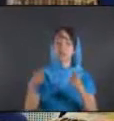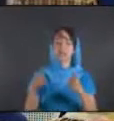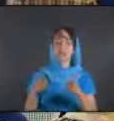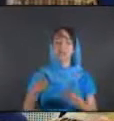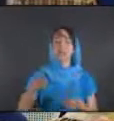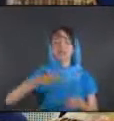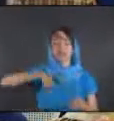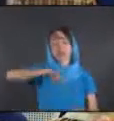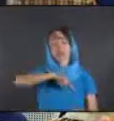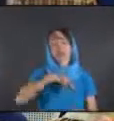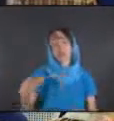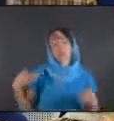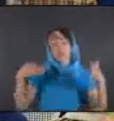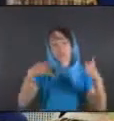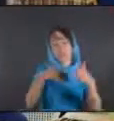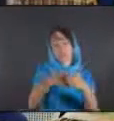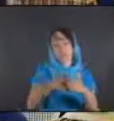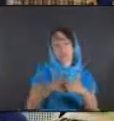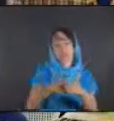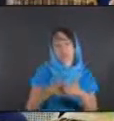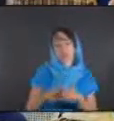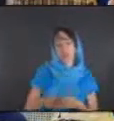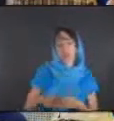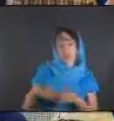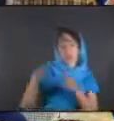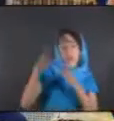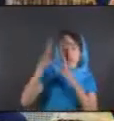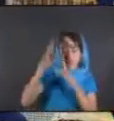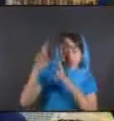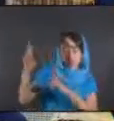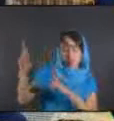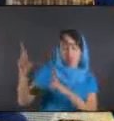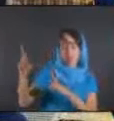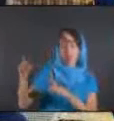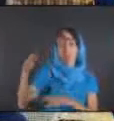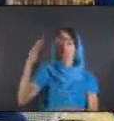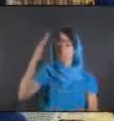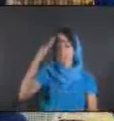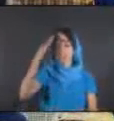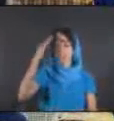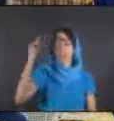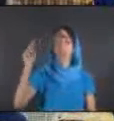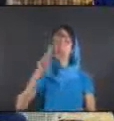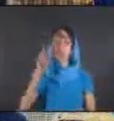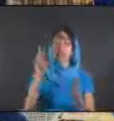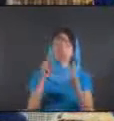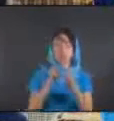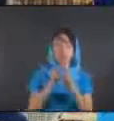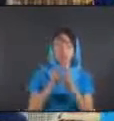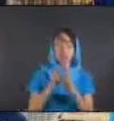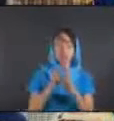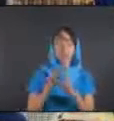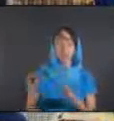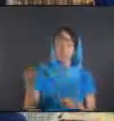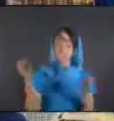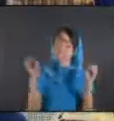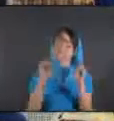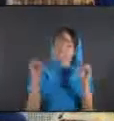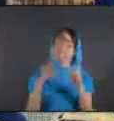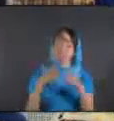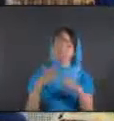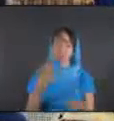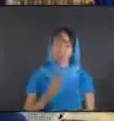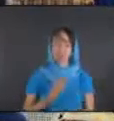la renovación, el renuevo, el destello de esperanza que trae